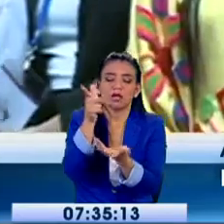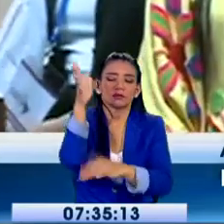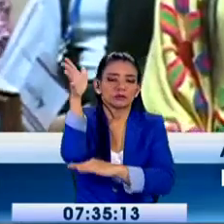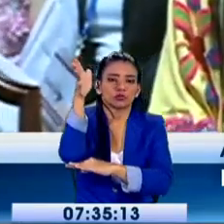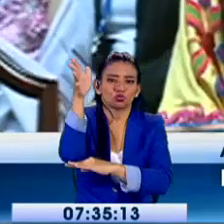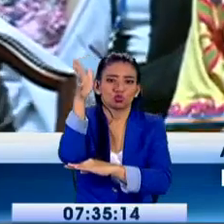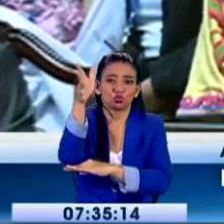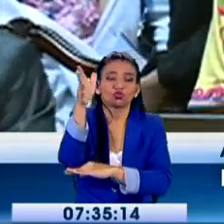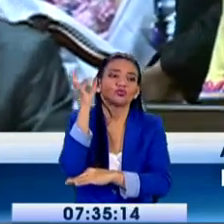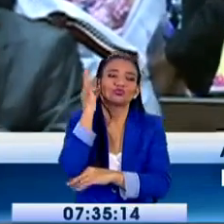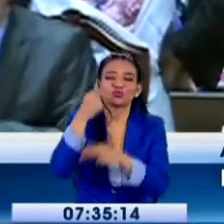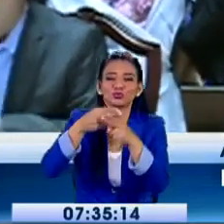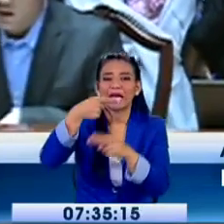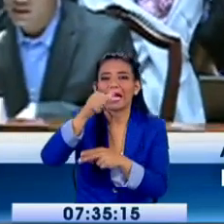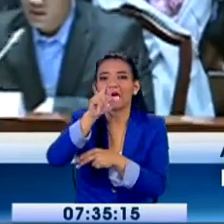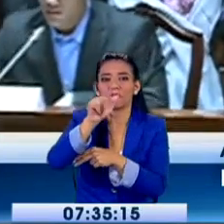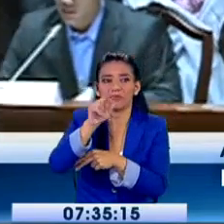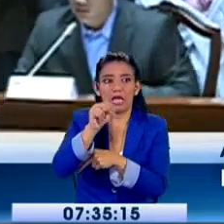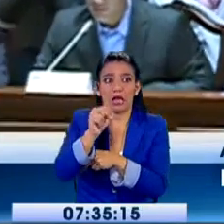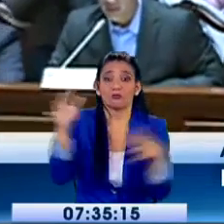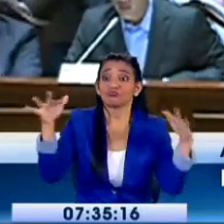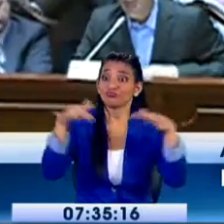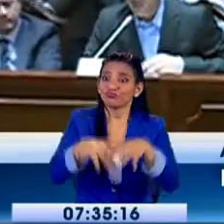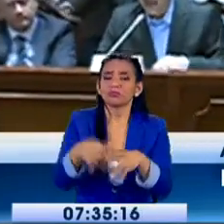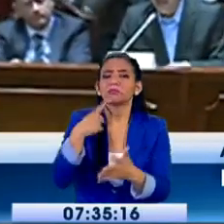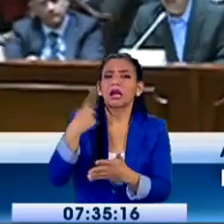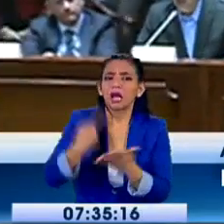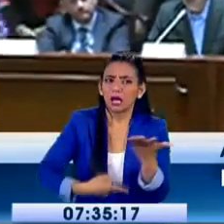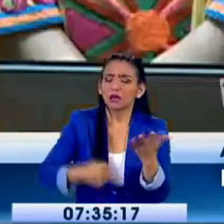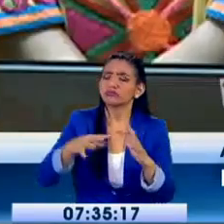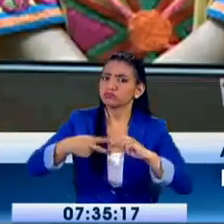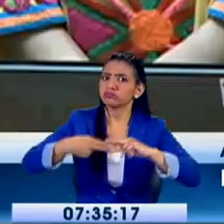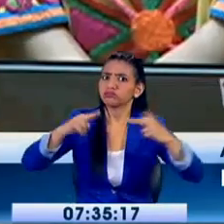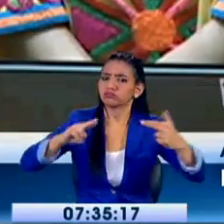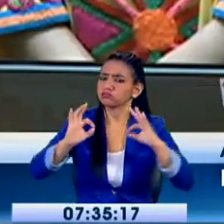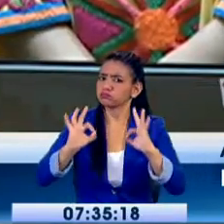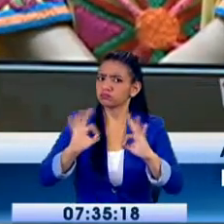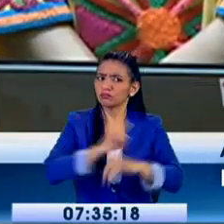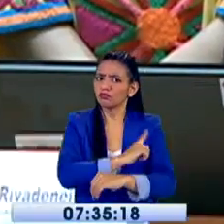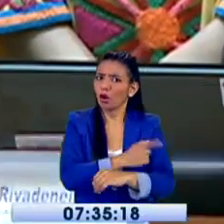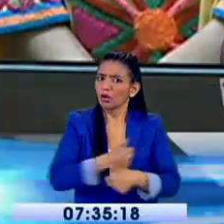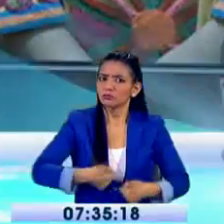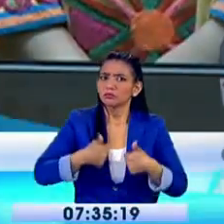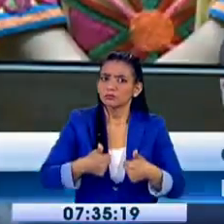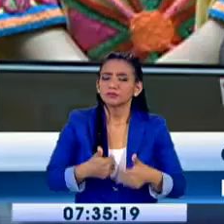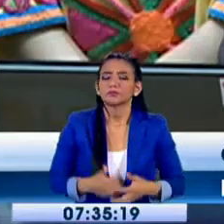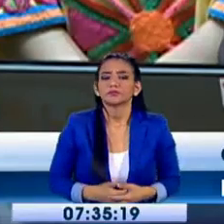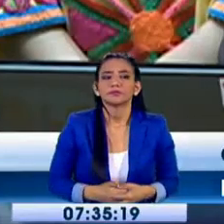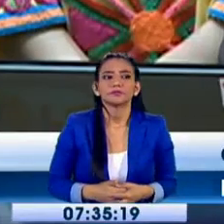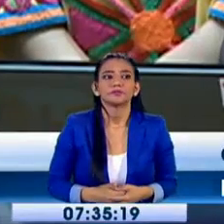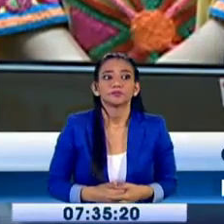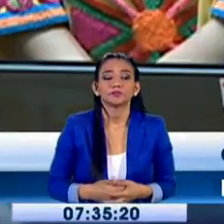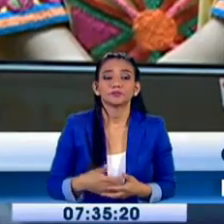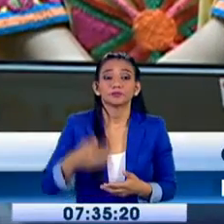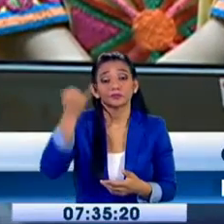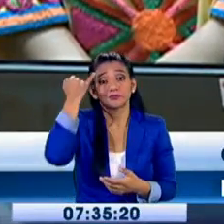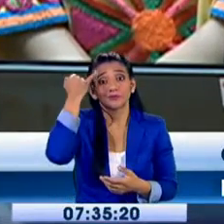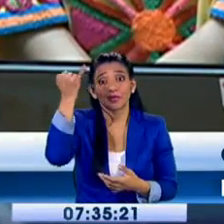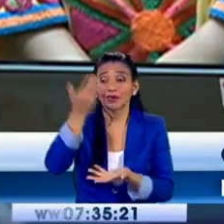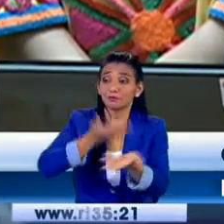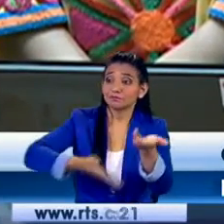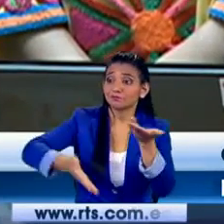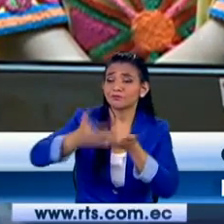Rivadeneira, quien expresó que este encuentro es una oportunidad para fortalecer a la región. La idea compartida entre estos parlamentarios que estamos